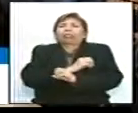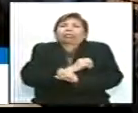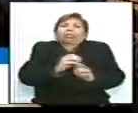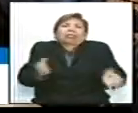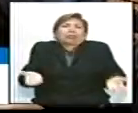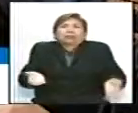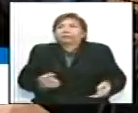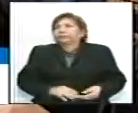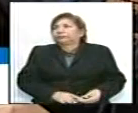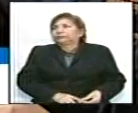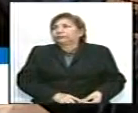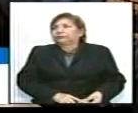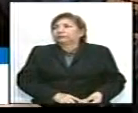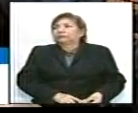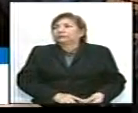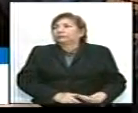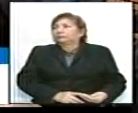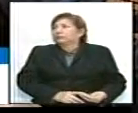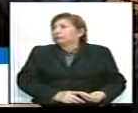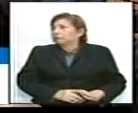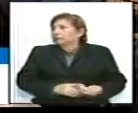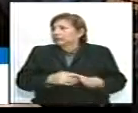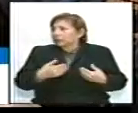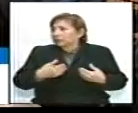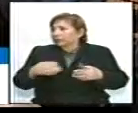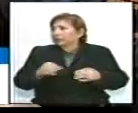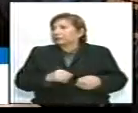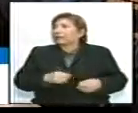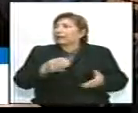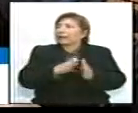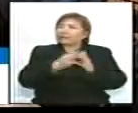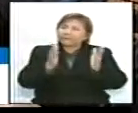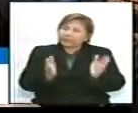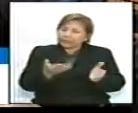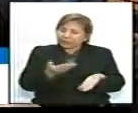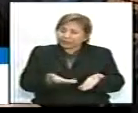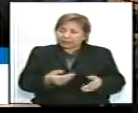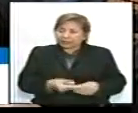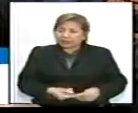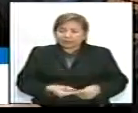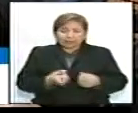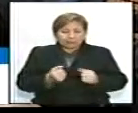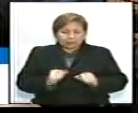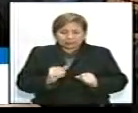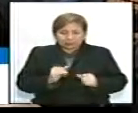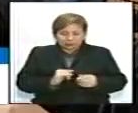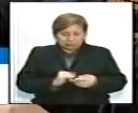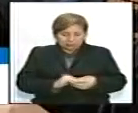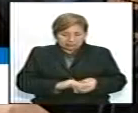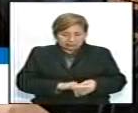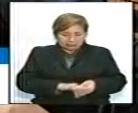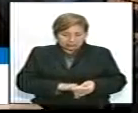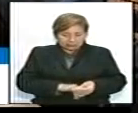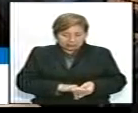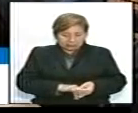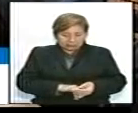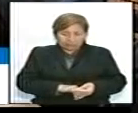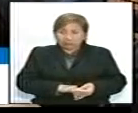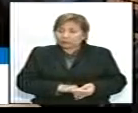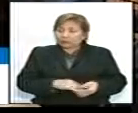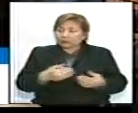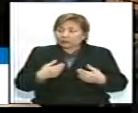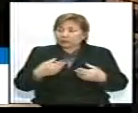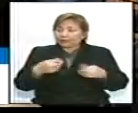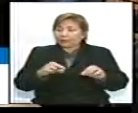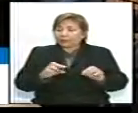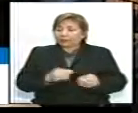en fin, y si no es posible, ¿qué tenemos que hacer para abrir esta posibilidad que nos